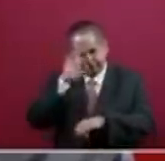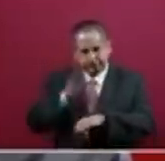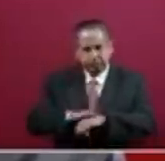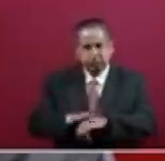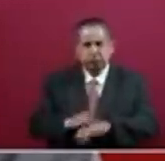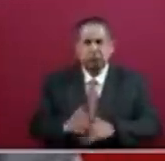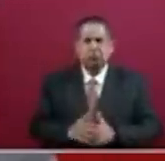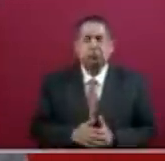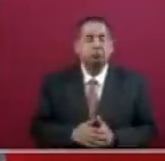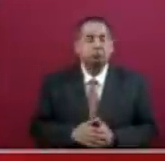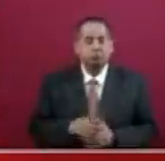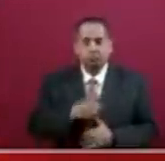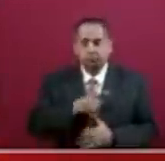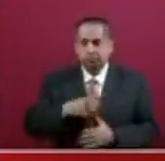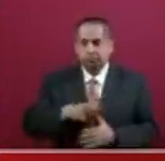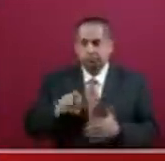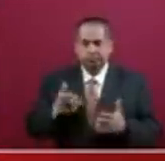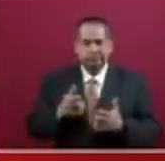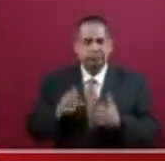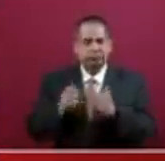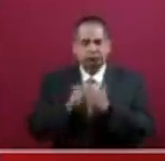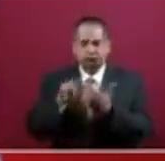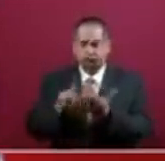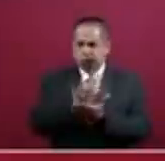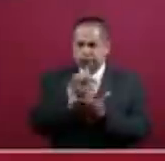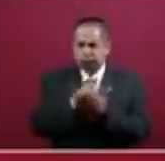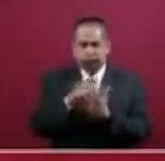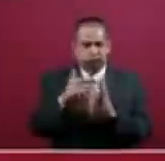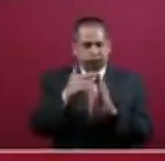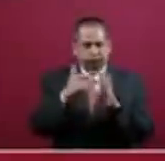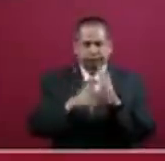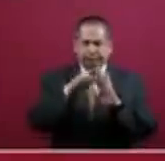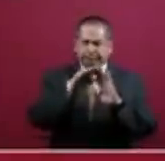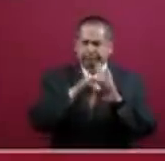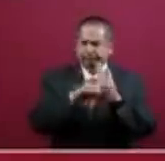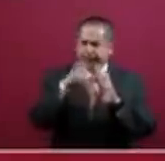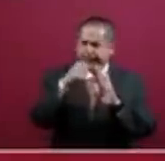se actúe también en el marco de la legalidad,